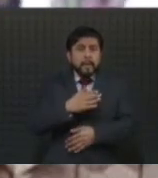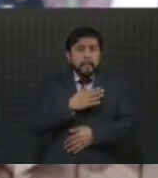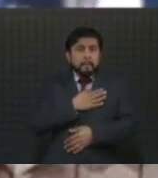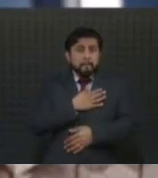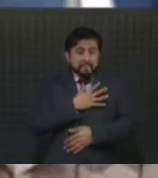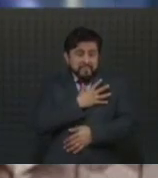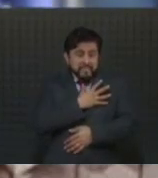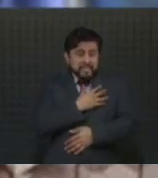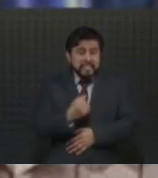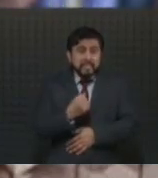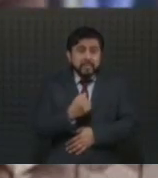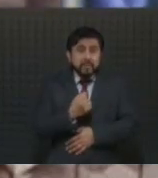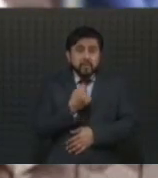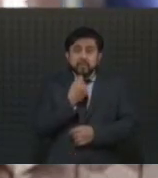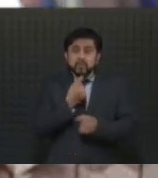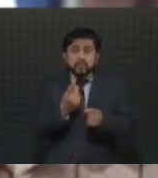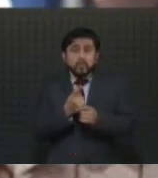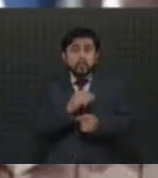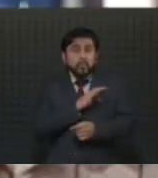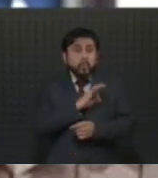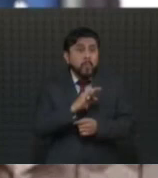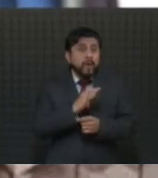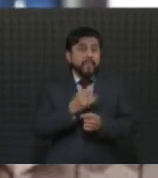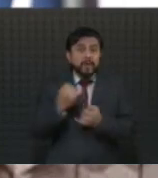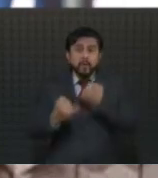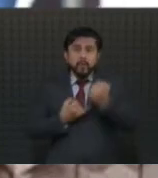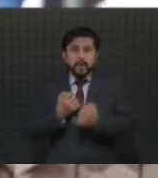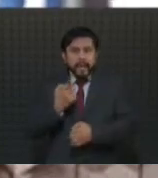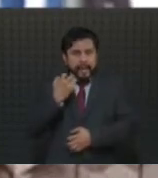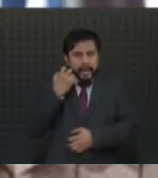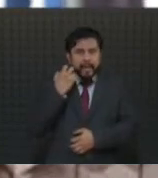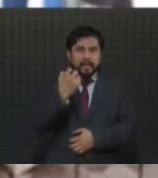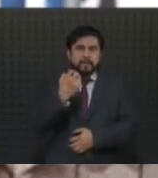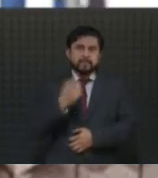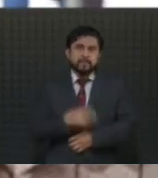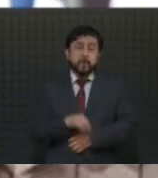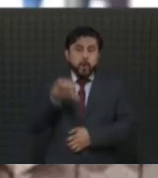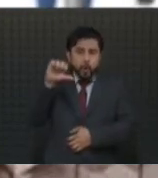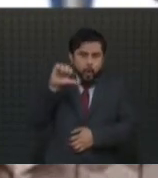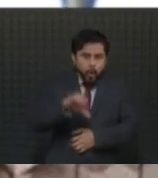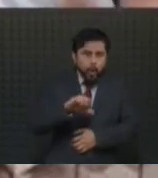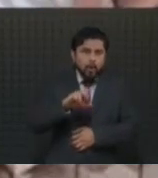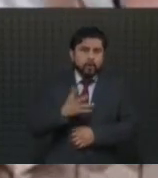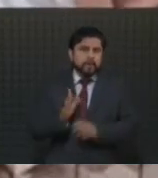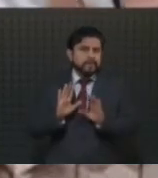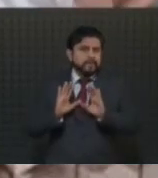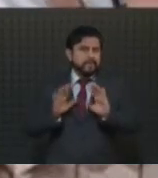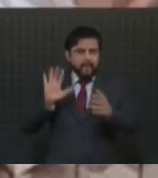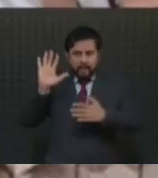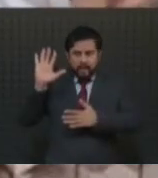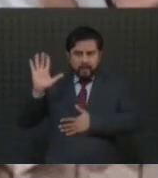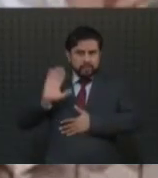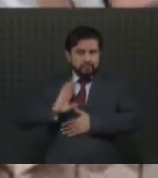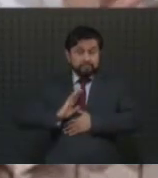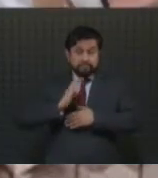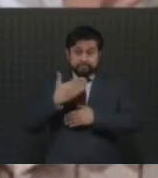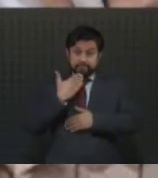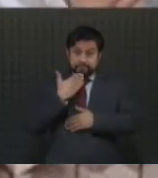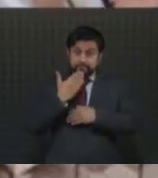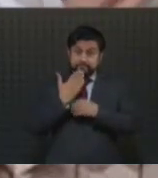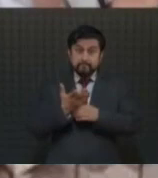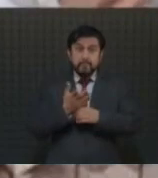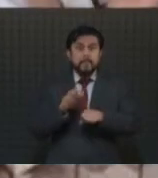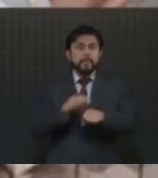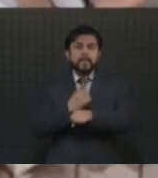hoy. Un lugar público donde los niños y niñas de toda esta zona tan importante de Coyoacán puedan